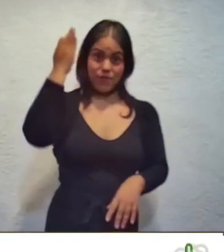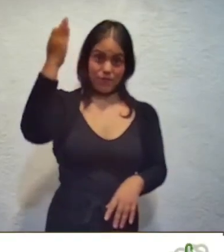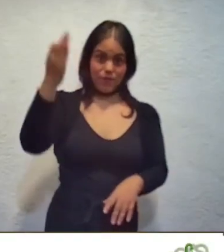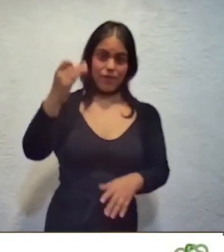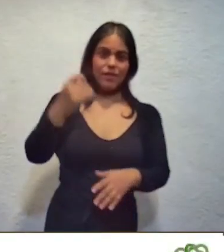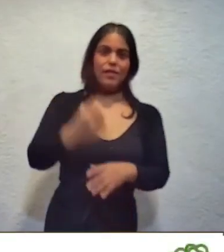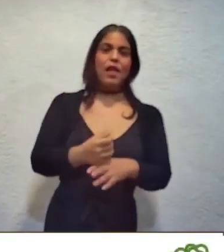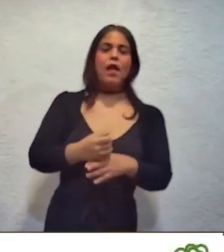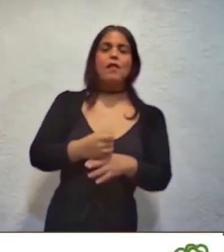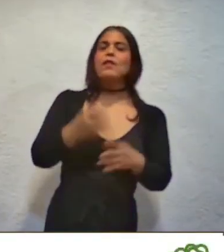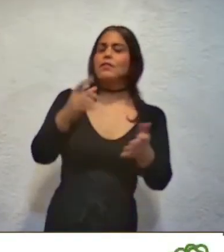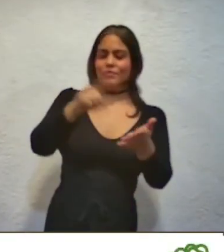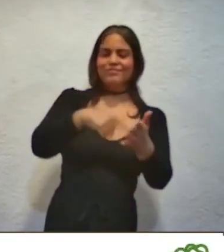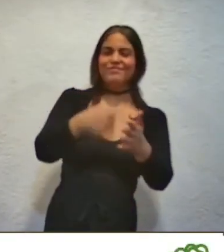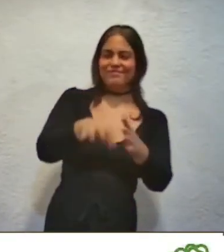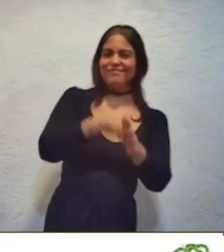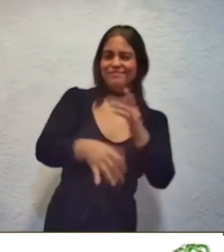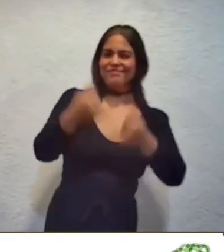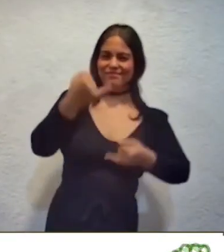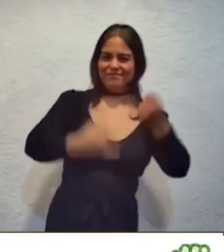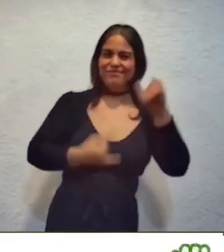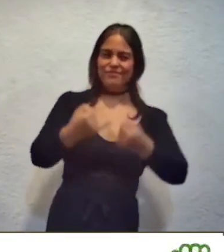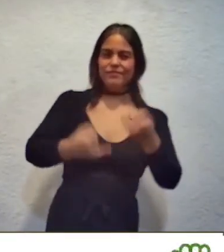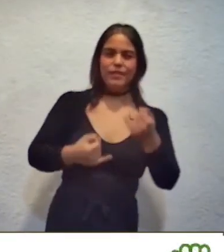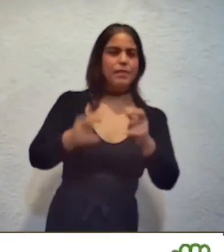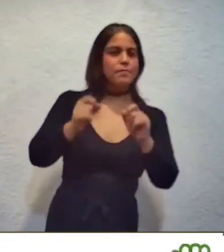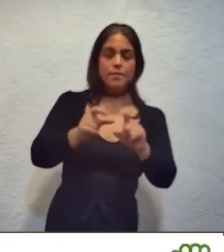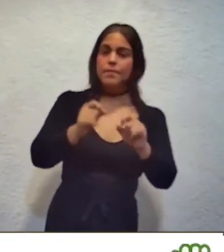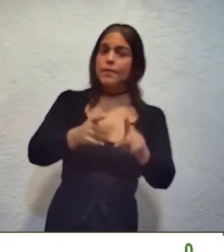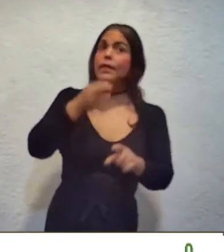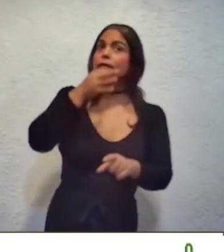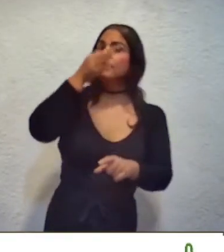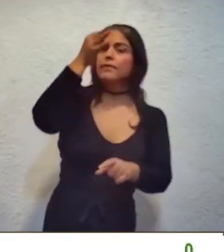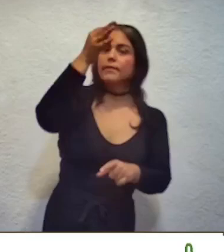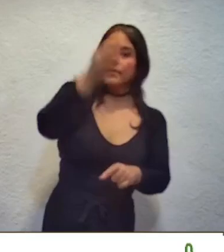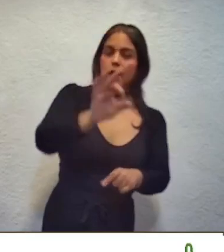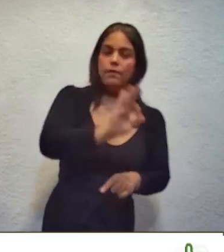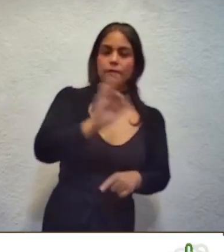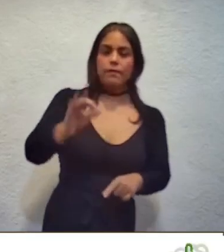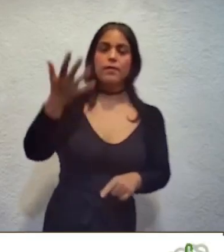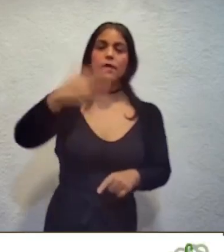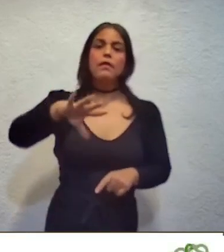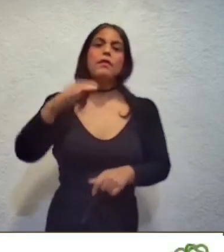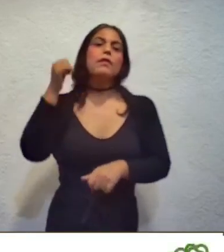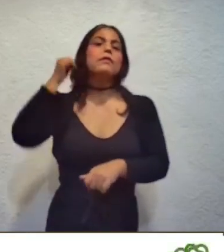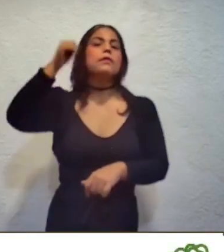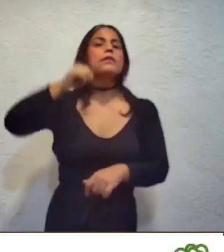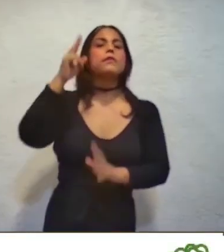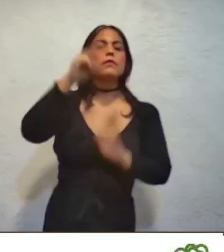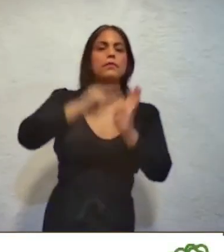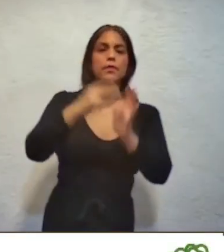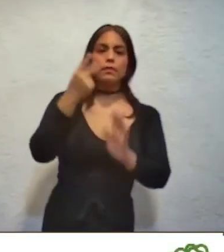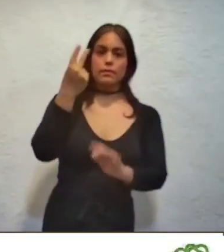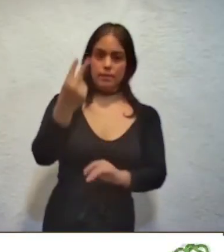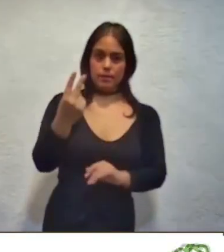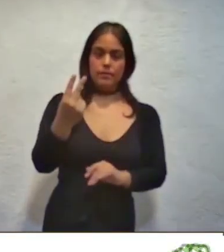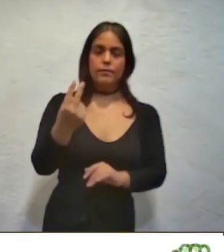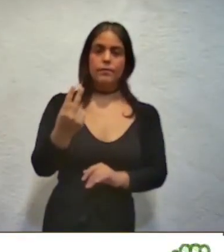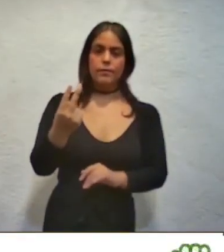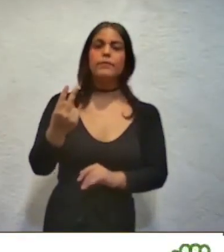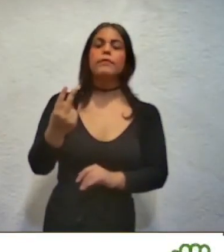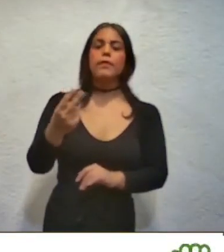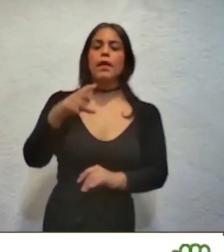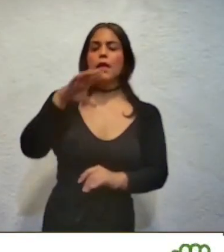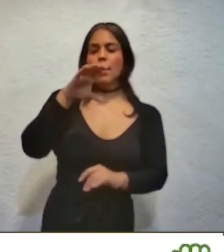Judicial de la Federación en cumplimiento al ordenado en su sentencia de fecha 10 de abril de 2025, dictada en el expediente